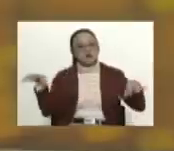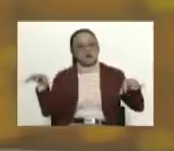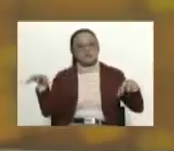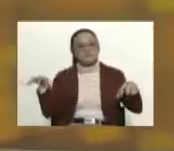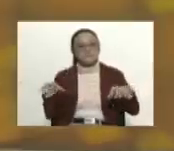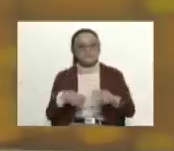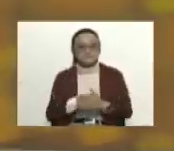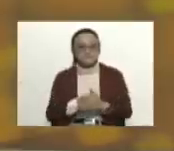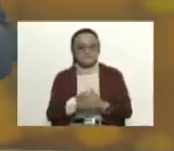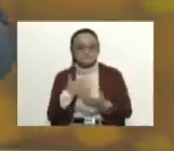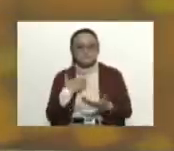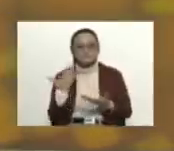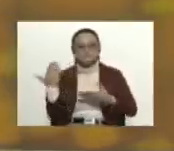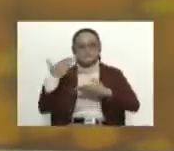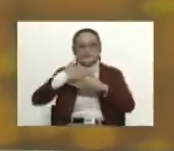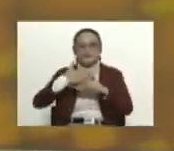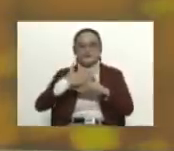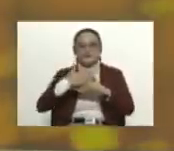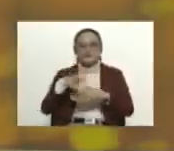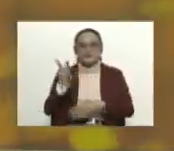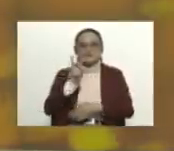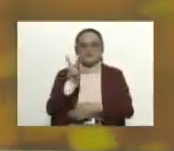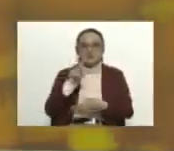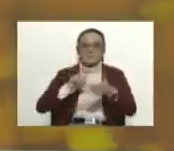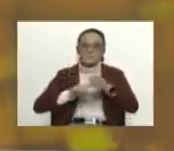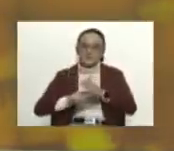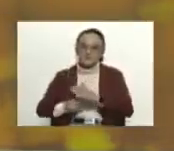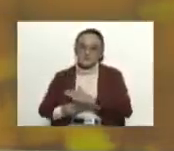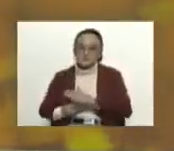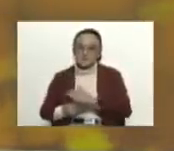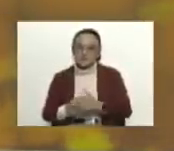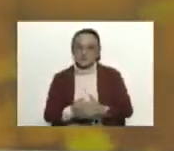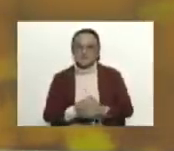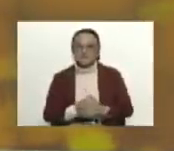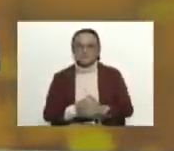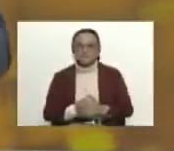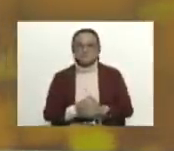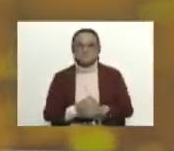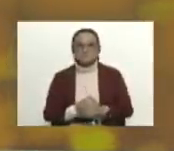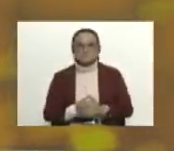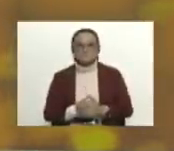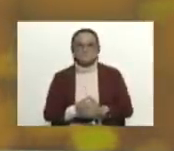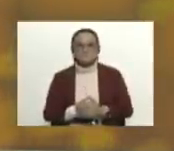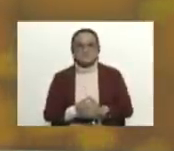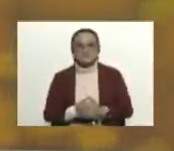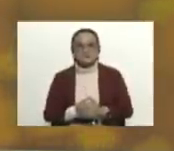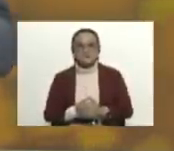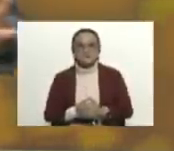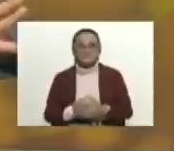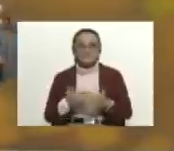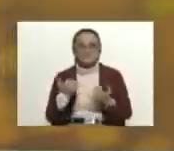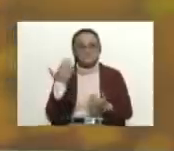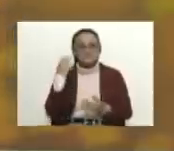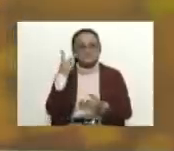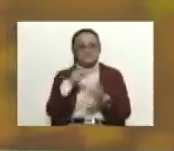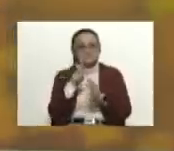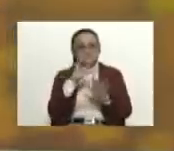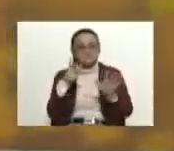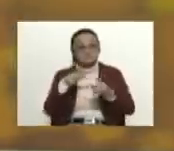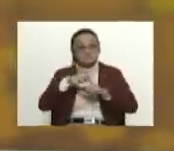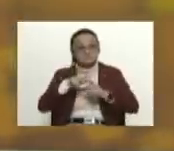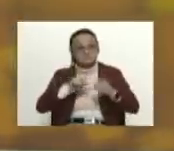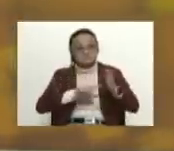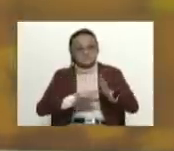pretendido cercar a Venezuela, presionar. Recuerden la operación Tenaza, desarrollada entre 2017 y 2021 para presionar a